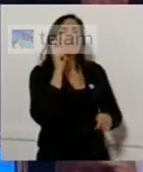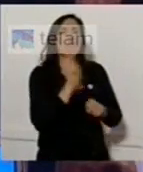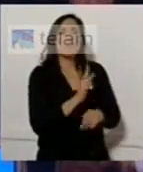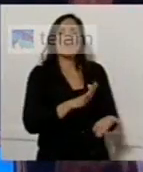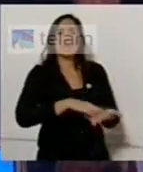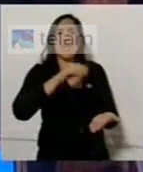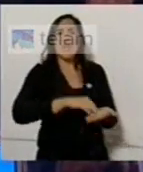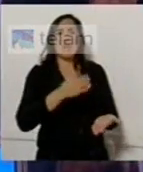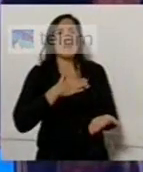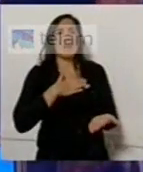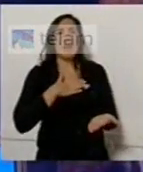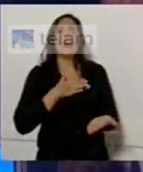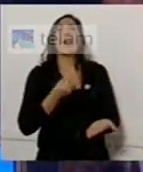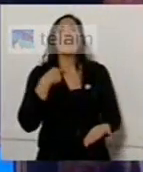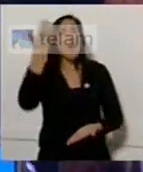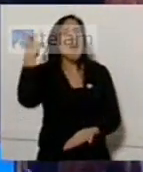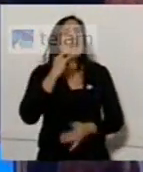La patria es el otro.